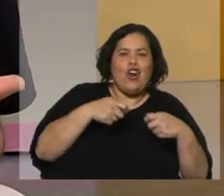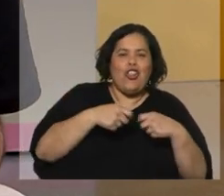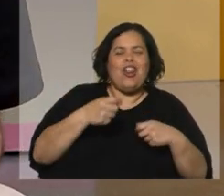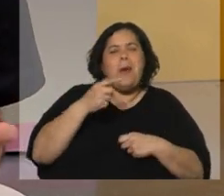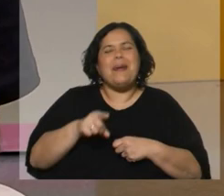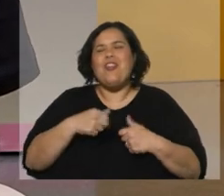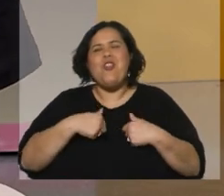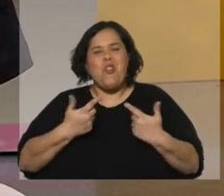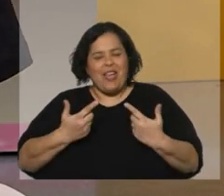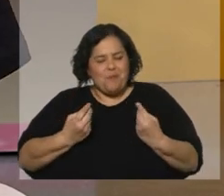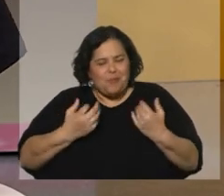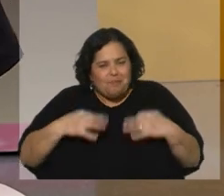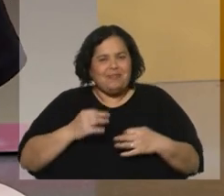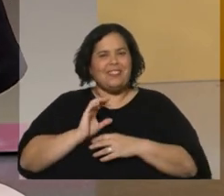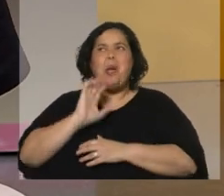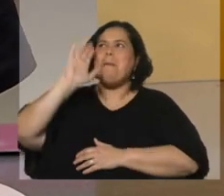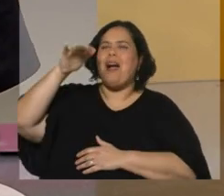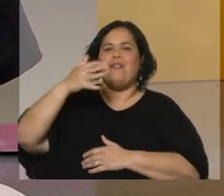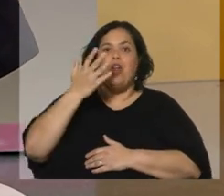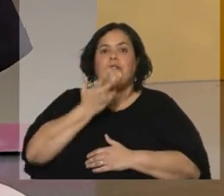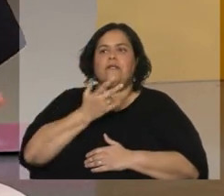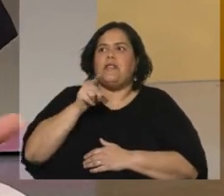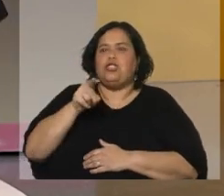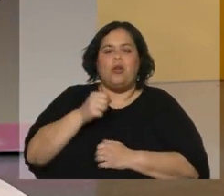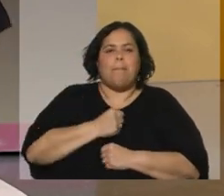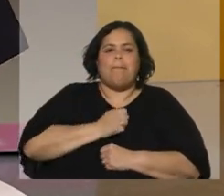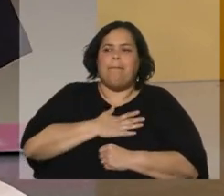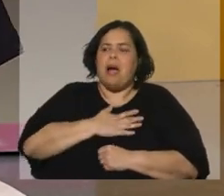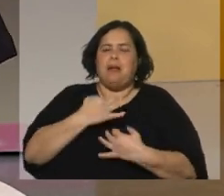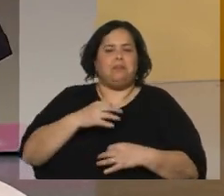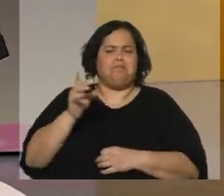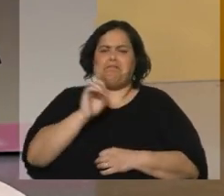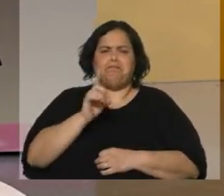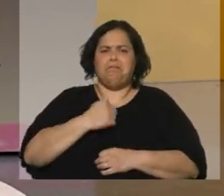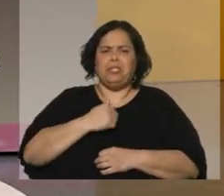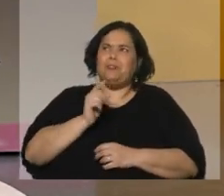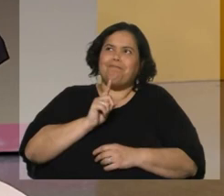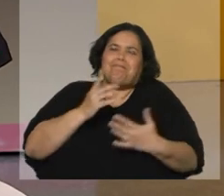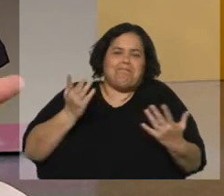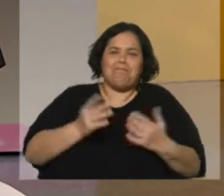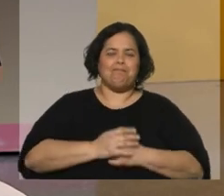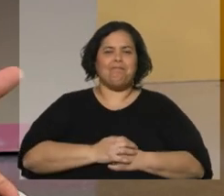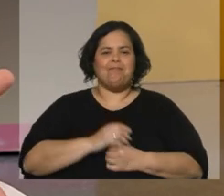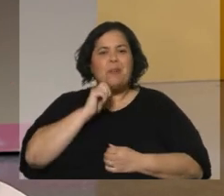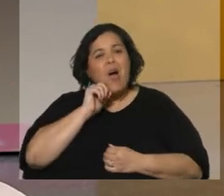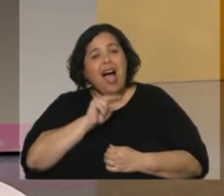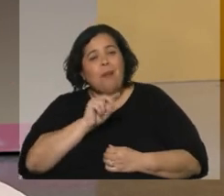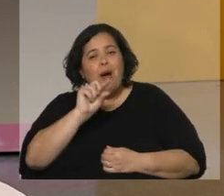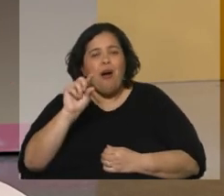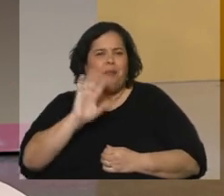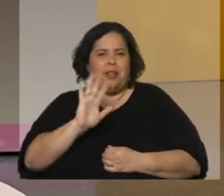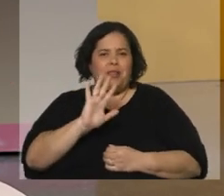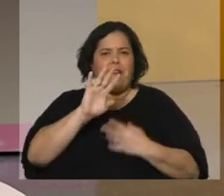la viste que el que le gusta el básquetbol le gusta y le encanta y es una pasión nunca fue muy algo mío viste